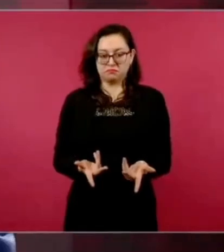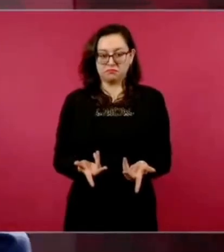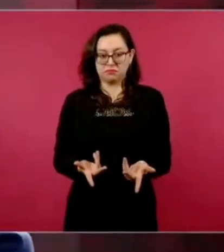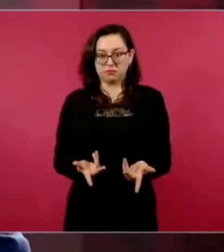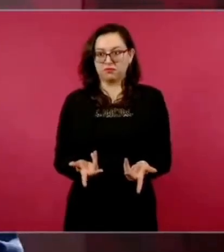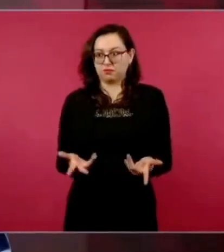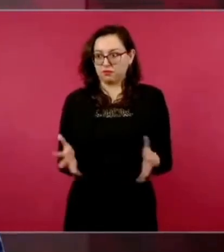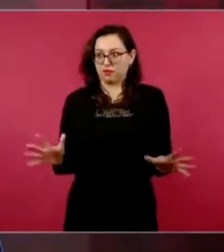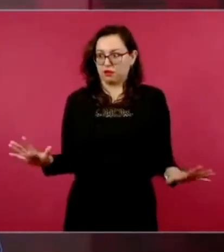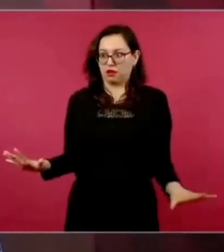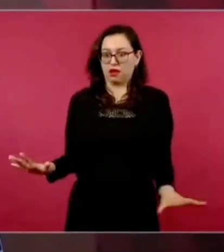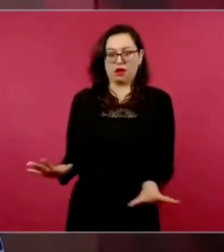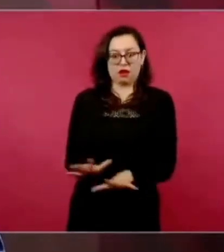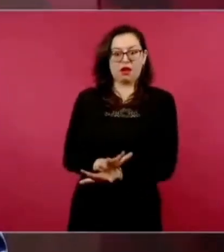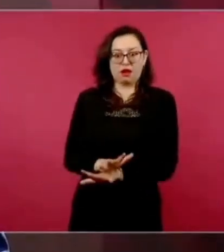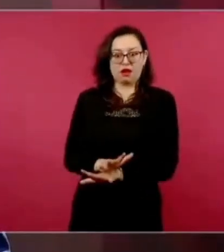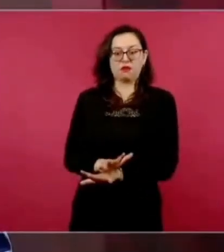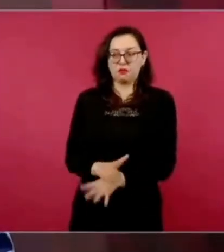de reforma